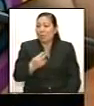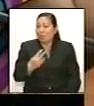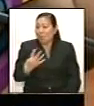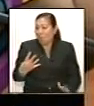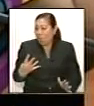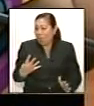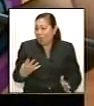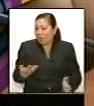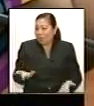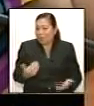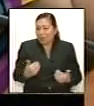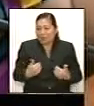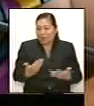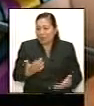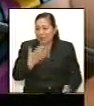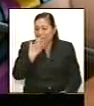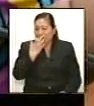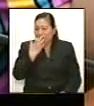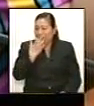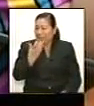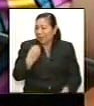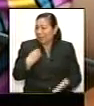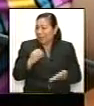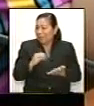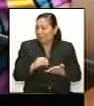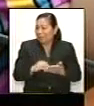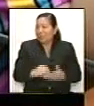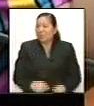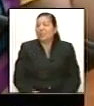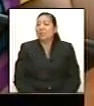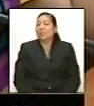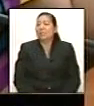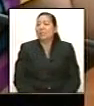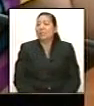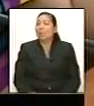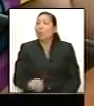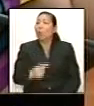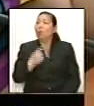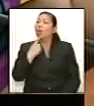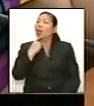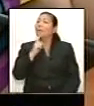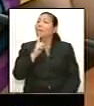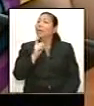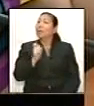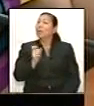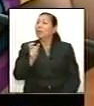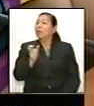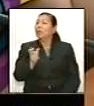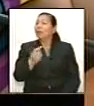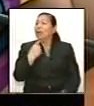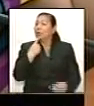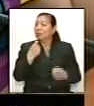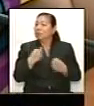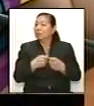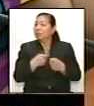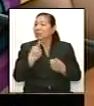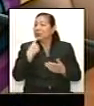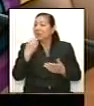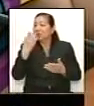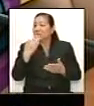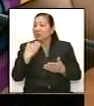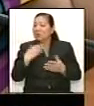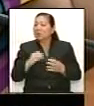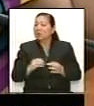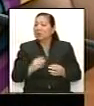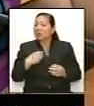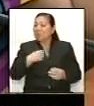no soy una persona que está en situación de vulnerabilidad y además soy activista. Es más, cuando yo le pregunto a esta persona que me manda los correos, le digo, ¿qué sabes de mí? Y me dice, sé